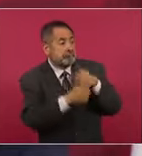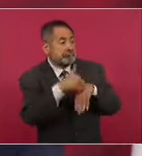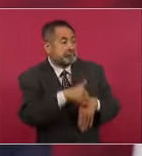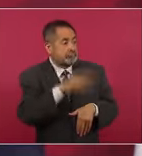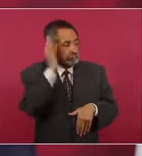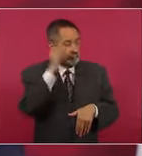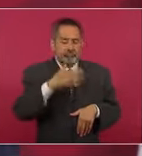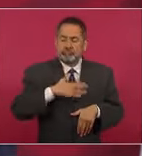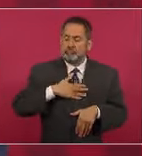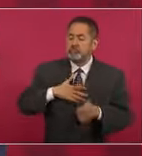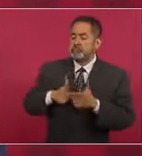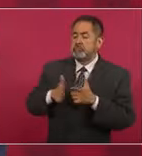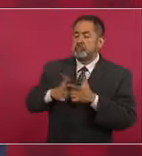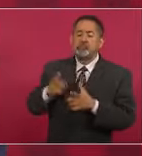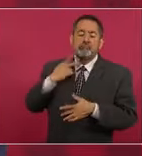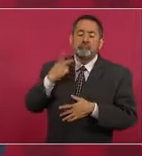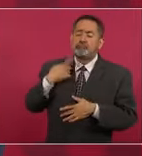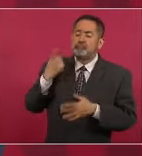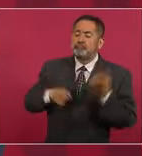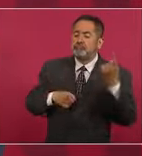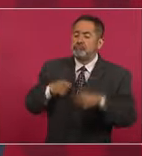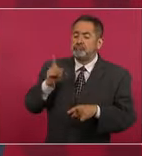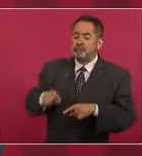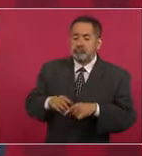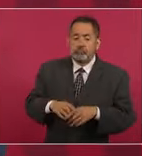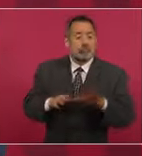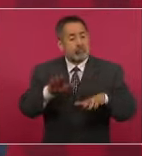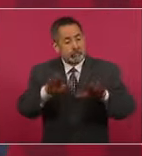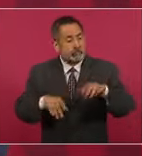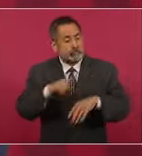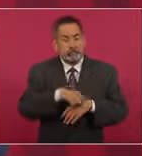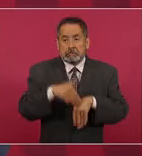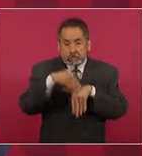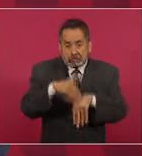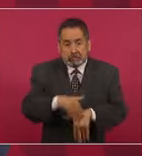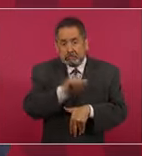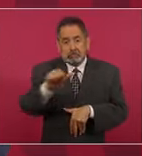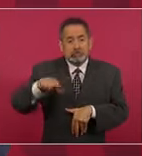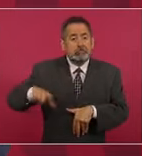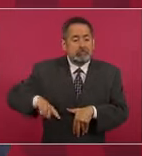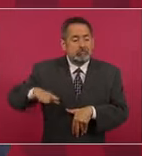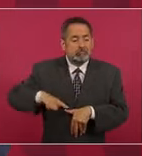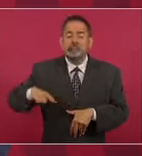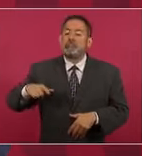de un partido o del gobierno.